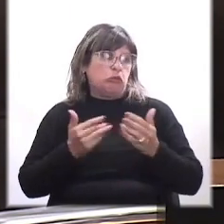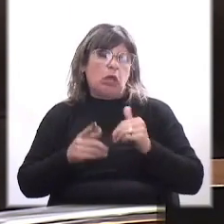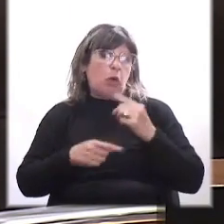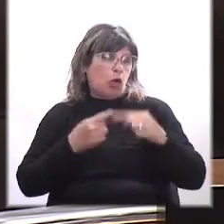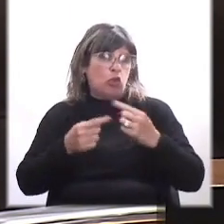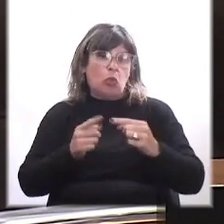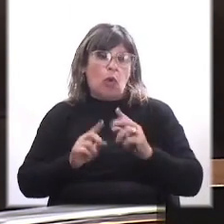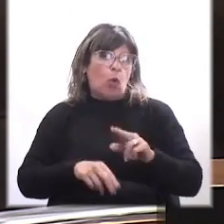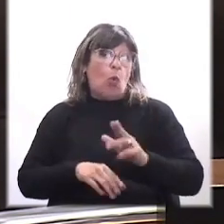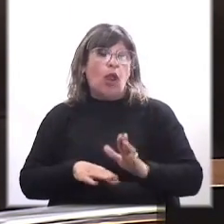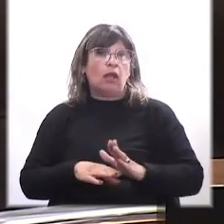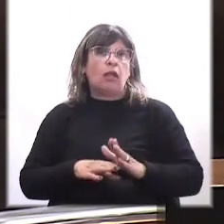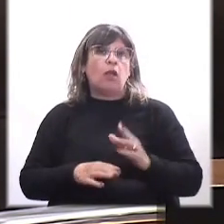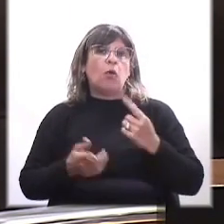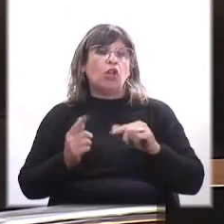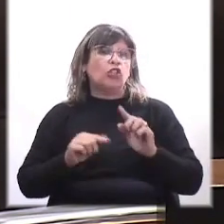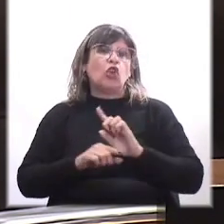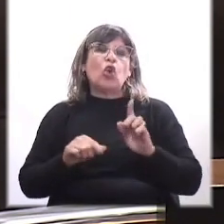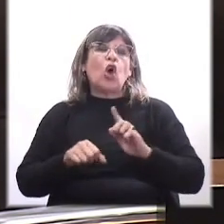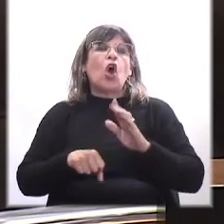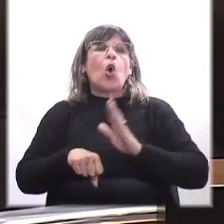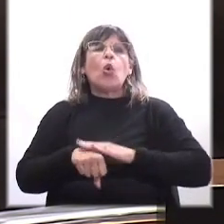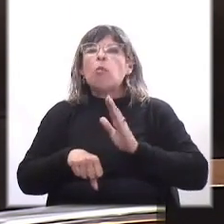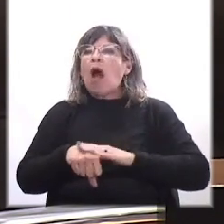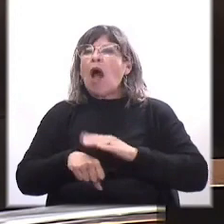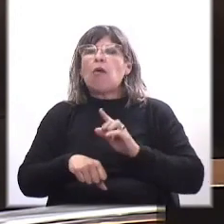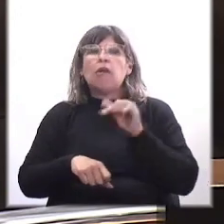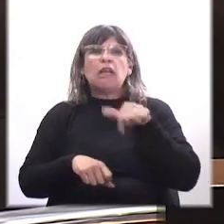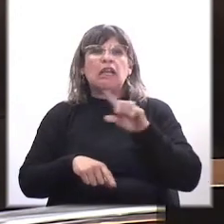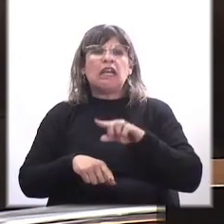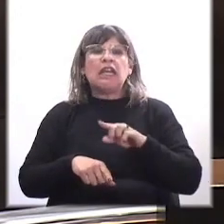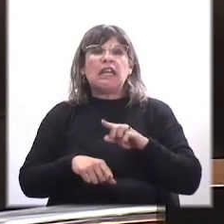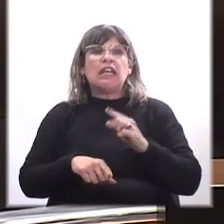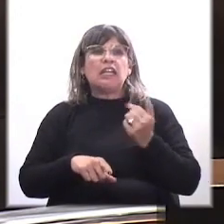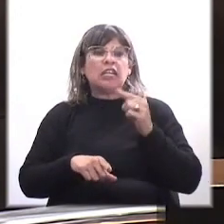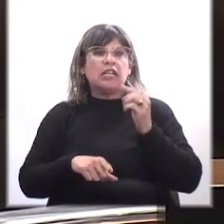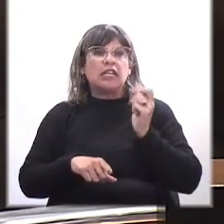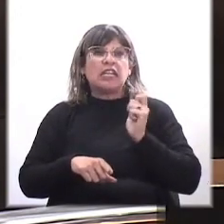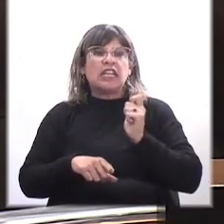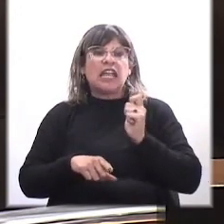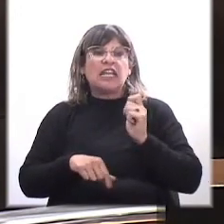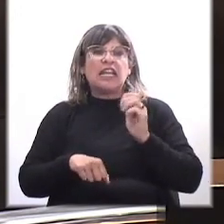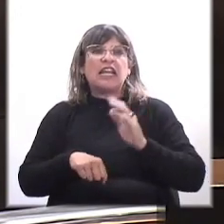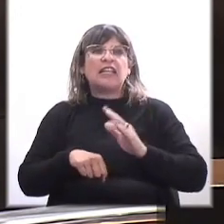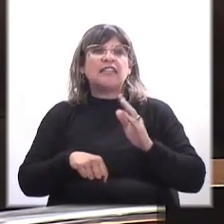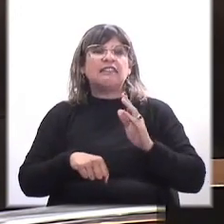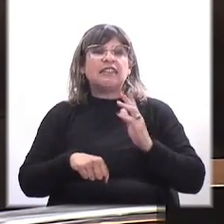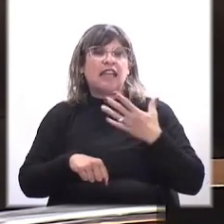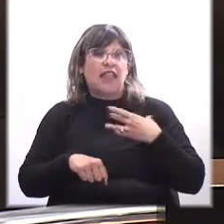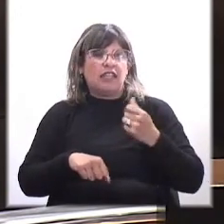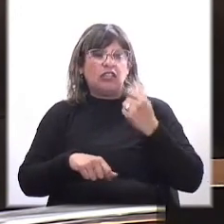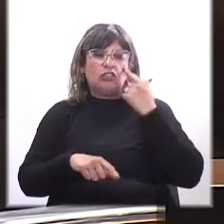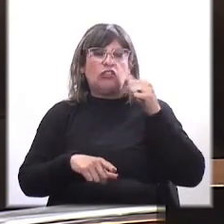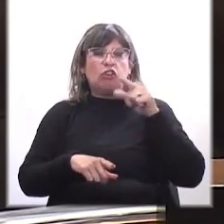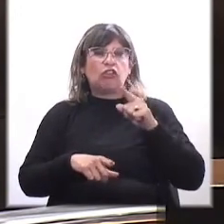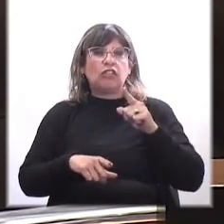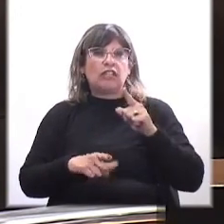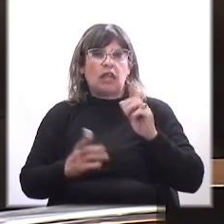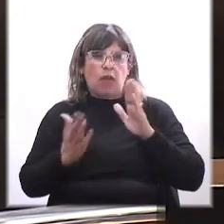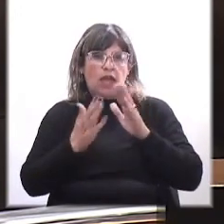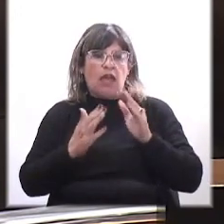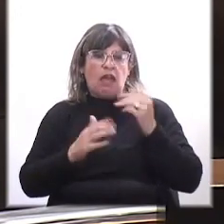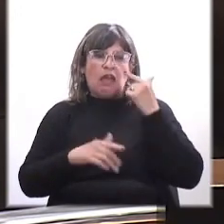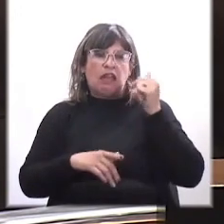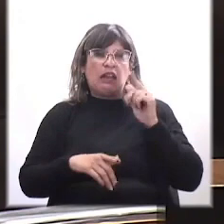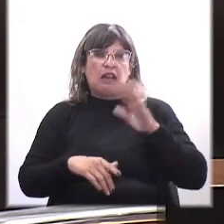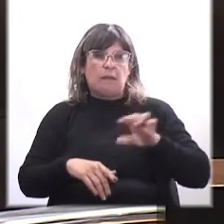Por eso no culpo solamente a quienes estaban al frente de la administración directa de esta empresa. Por supuesto que